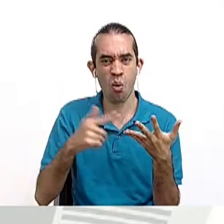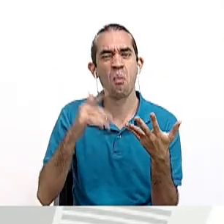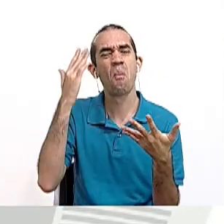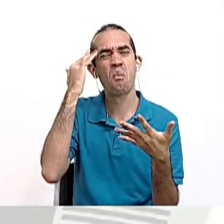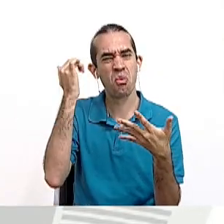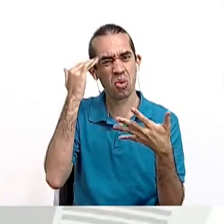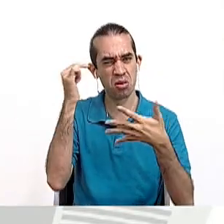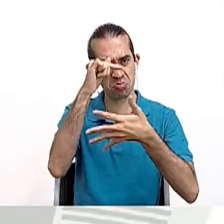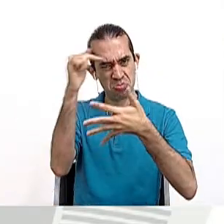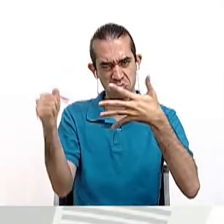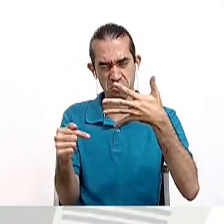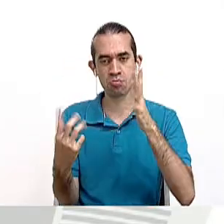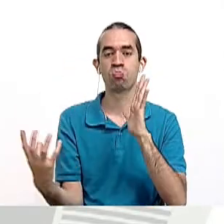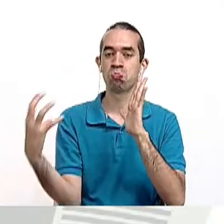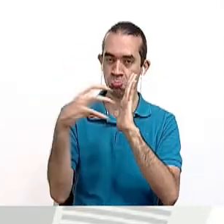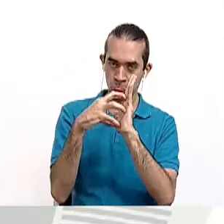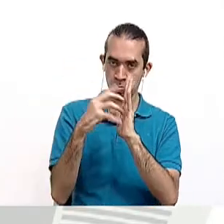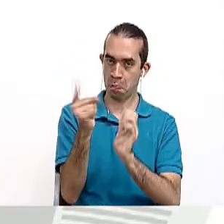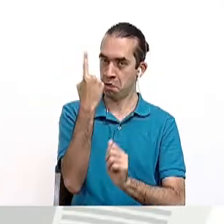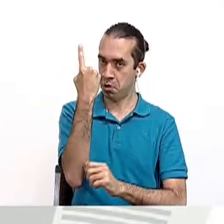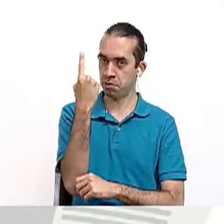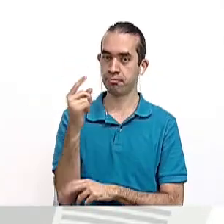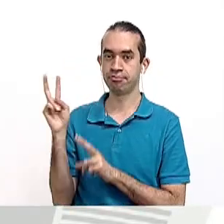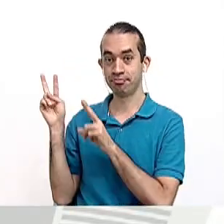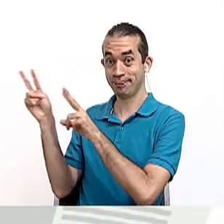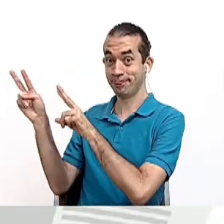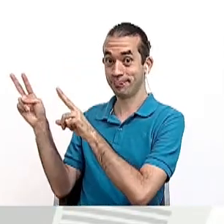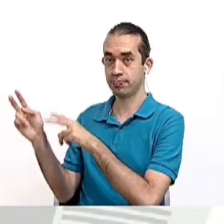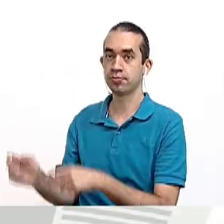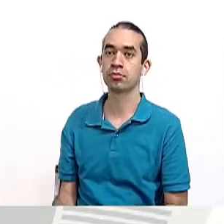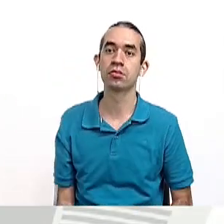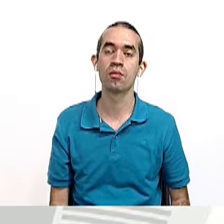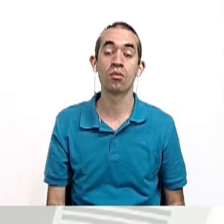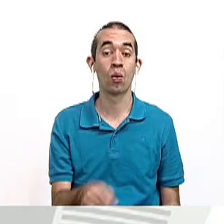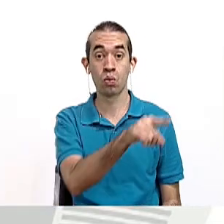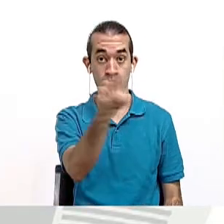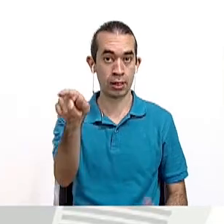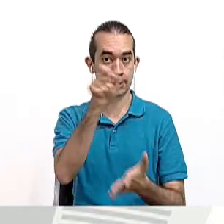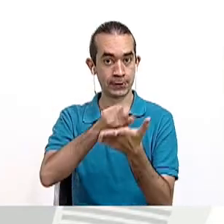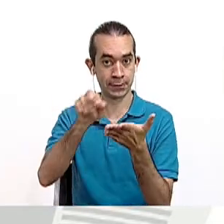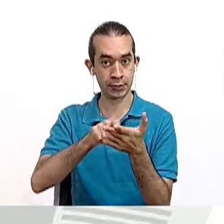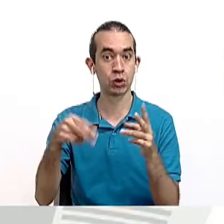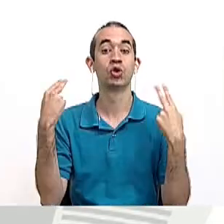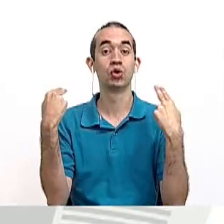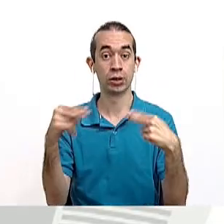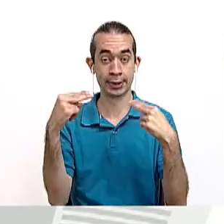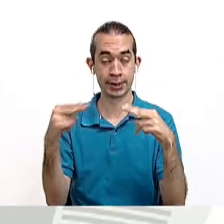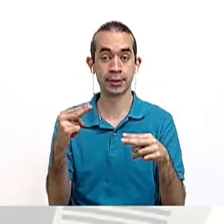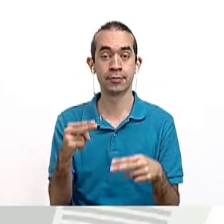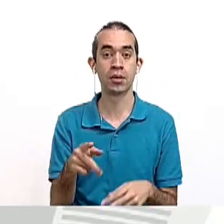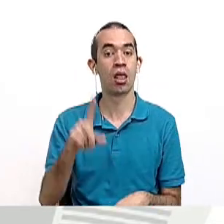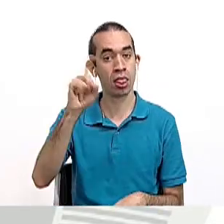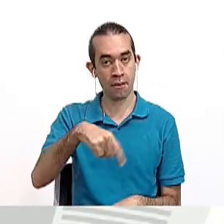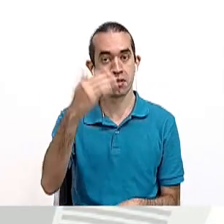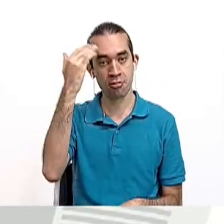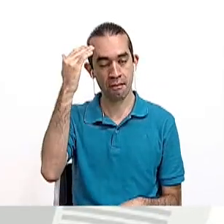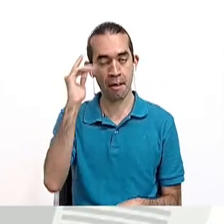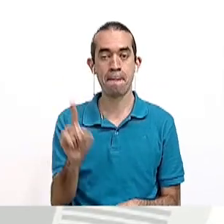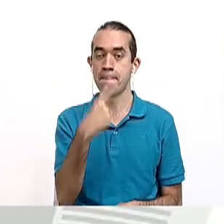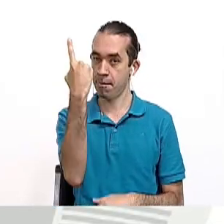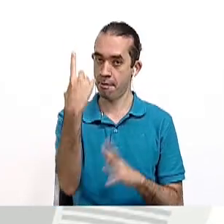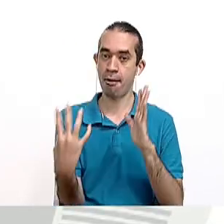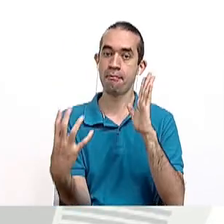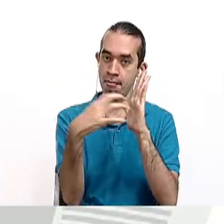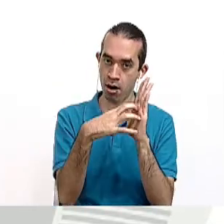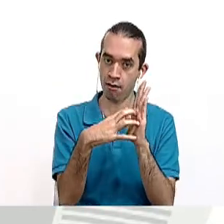qué. ¿De acuerdo? Cuando construyan su noticia, procuren que en el primer párrafo se responda